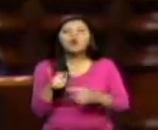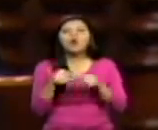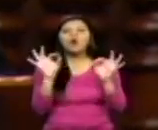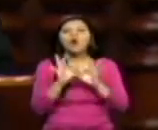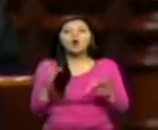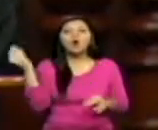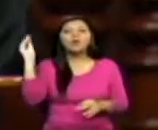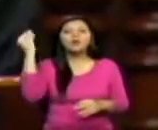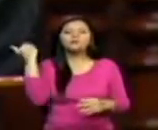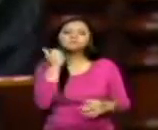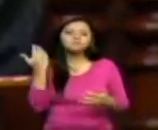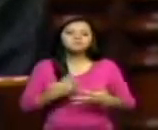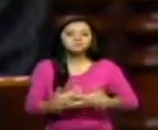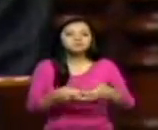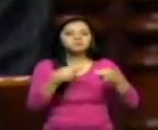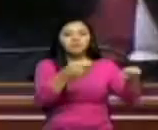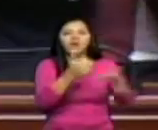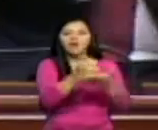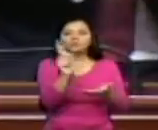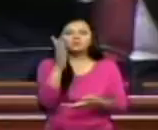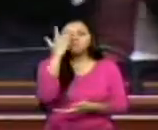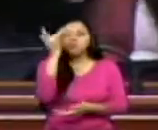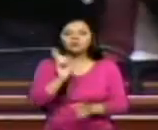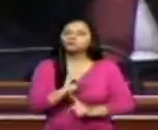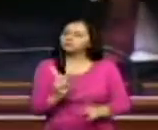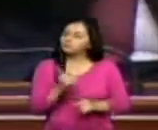siendo adolescente.